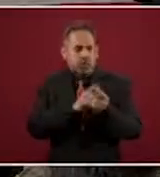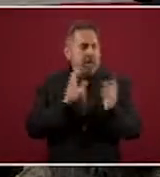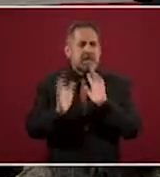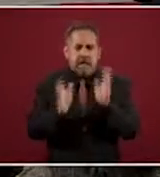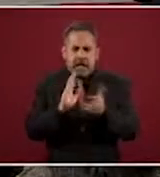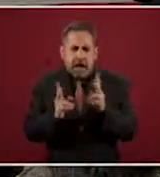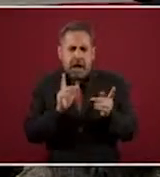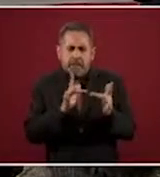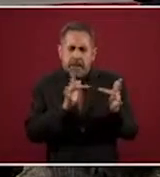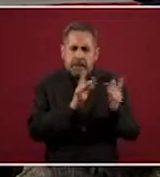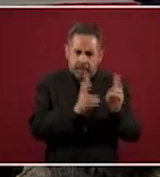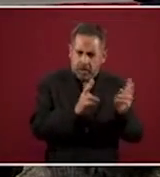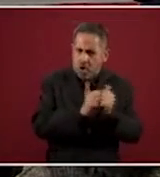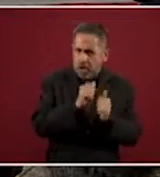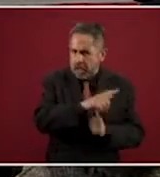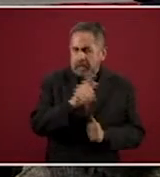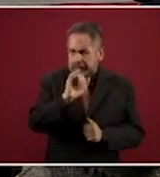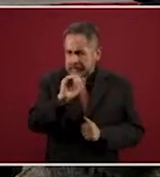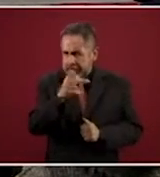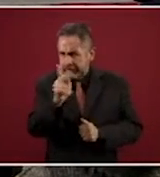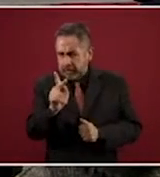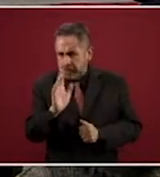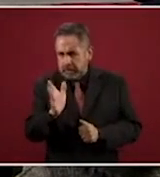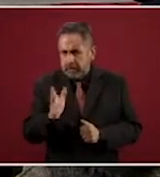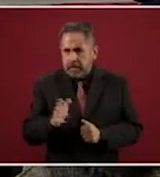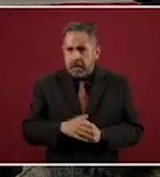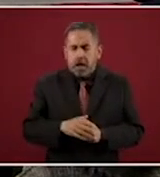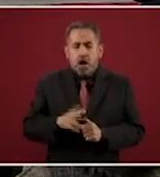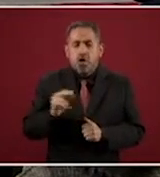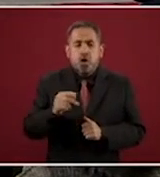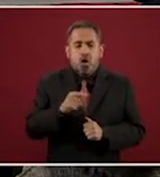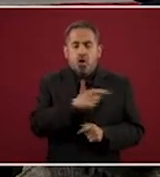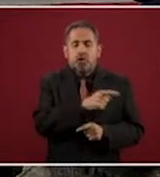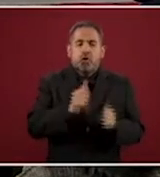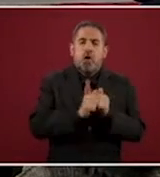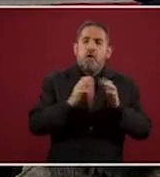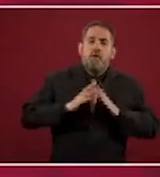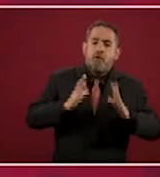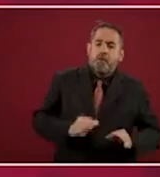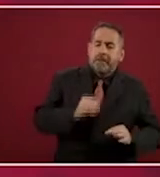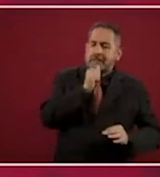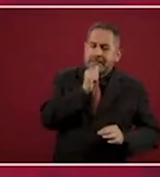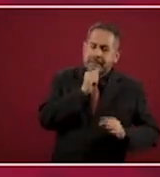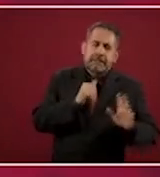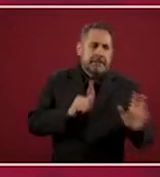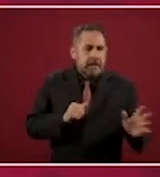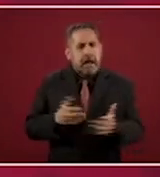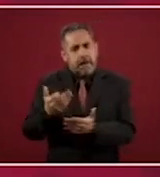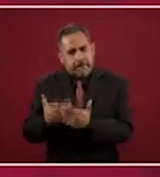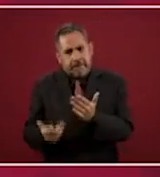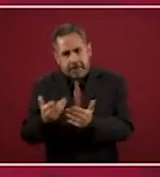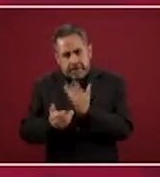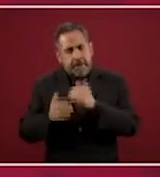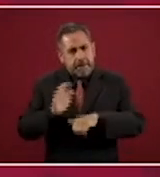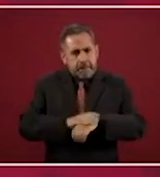estado hablando con él, pero no están conformes. Es decir, falta